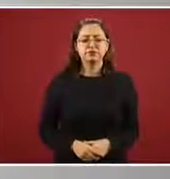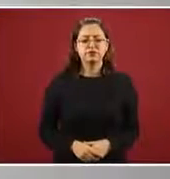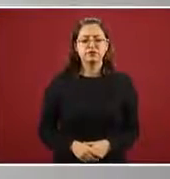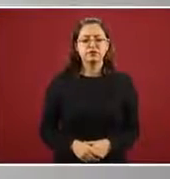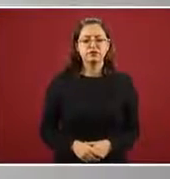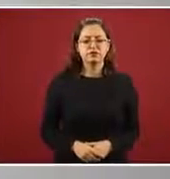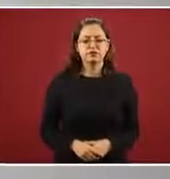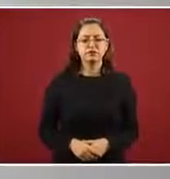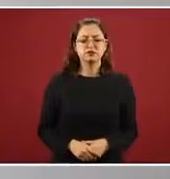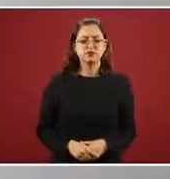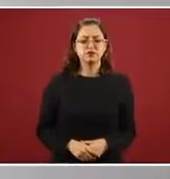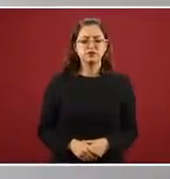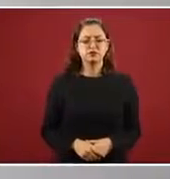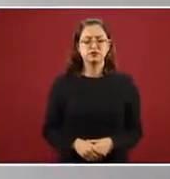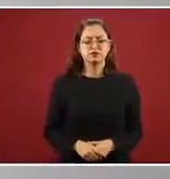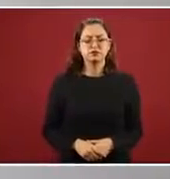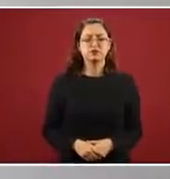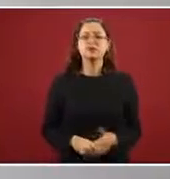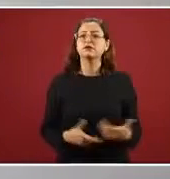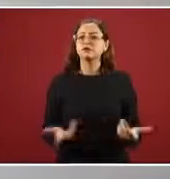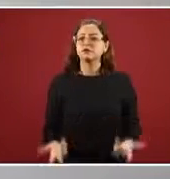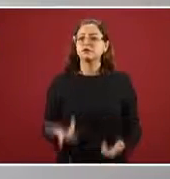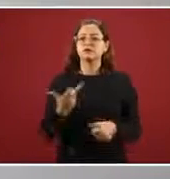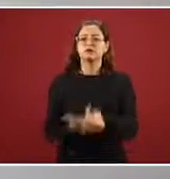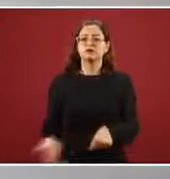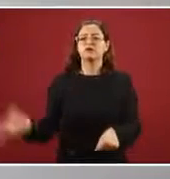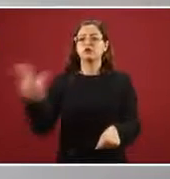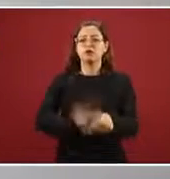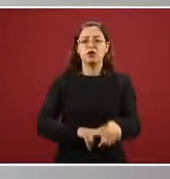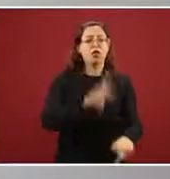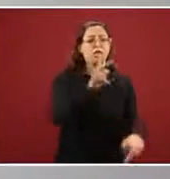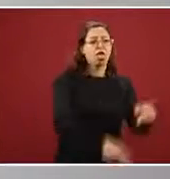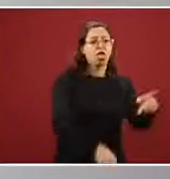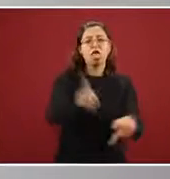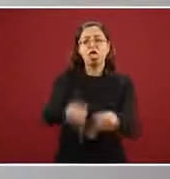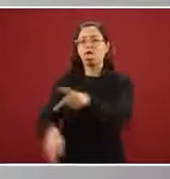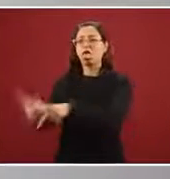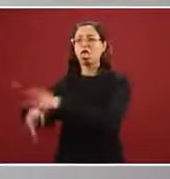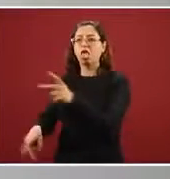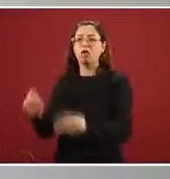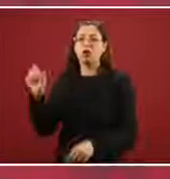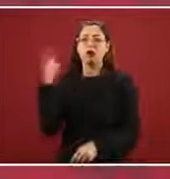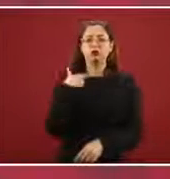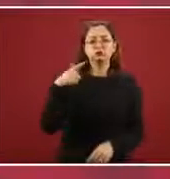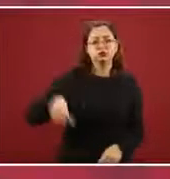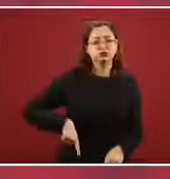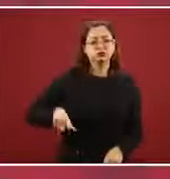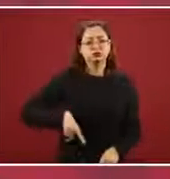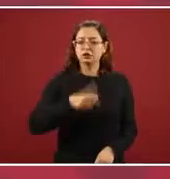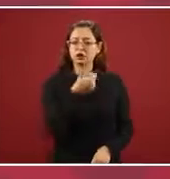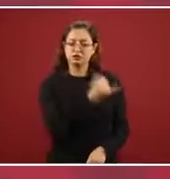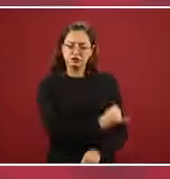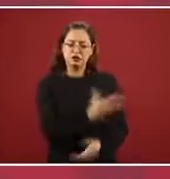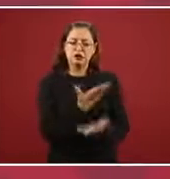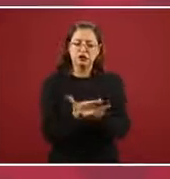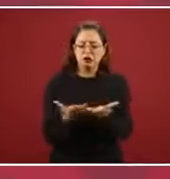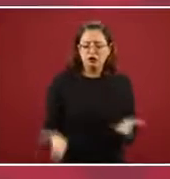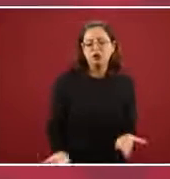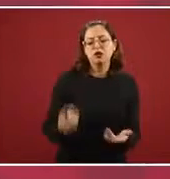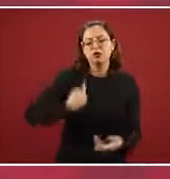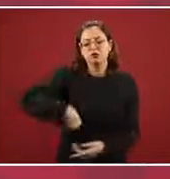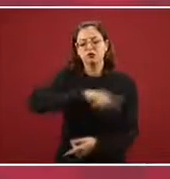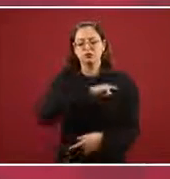Vamos a terminar hospitales que quedaron inconclusos, ya estamos trabajando en eso,